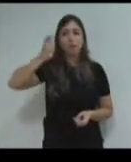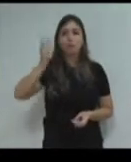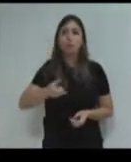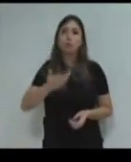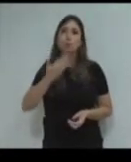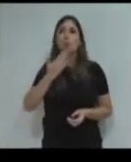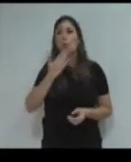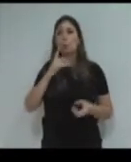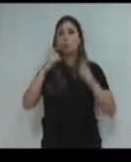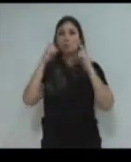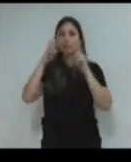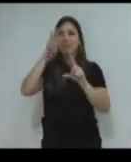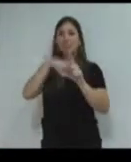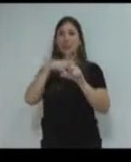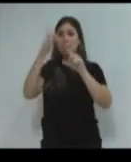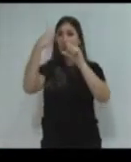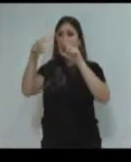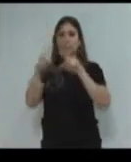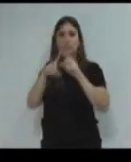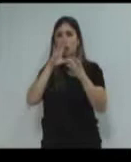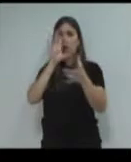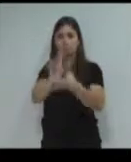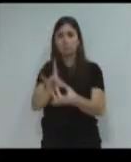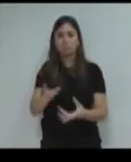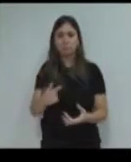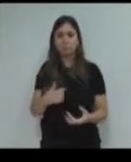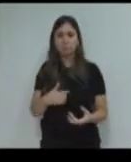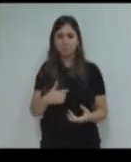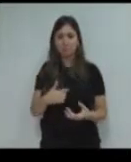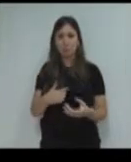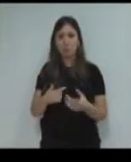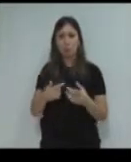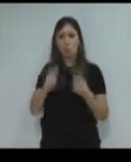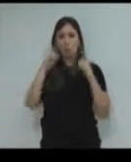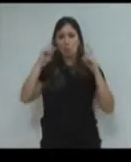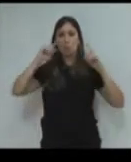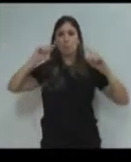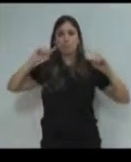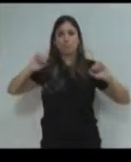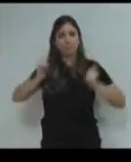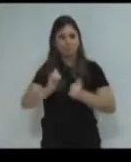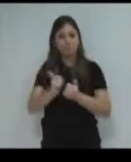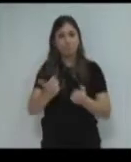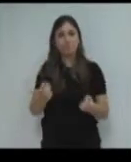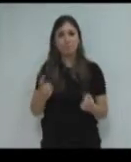como a unificar tablas. O sea, hay que intentar